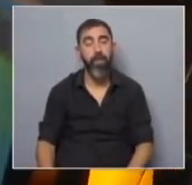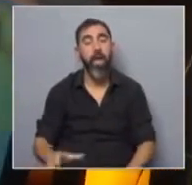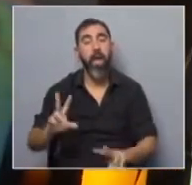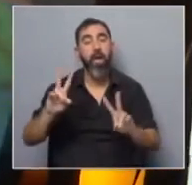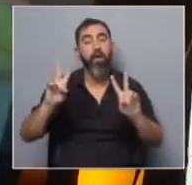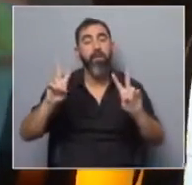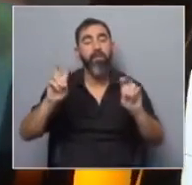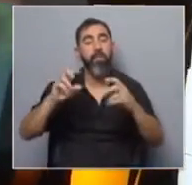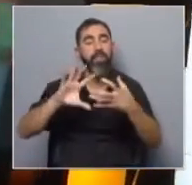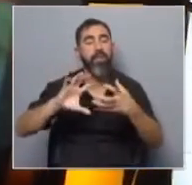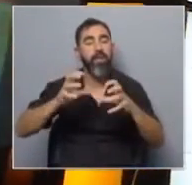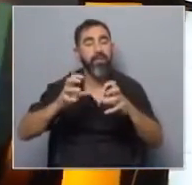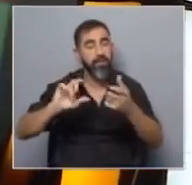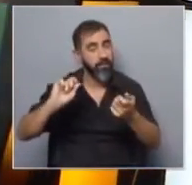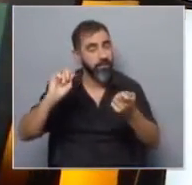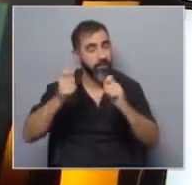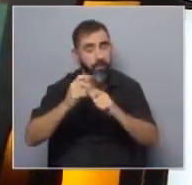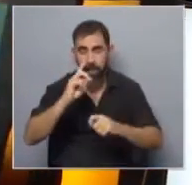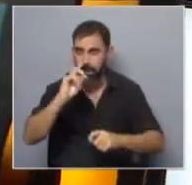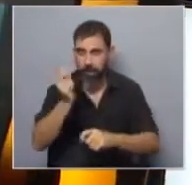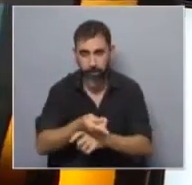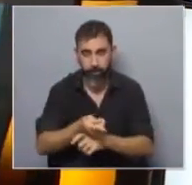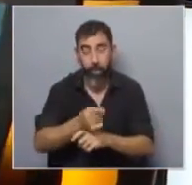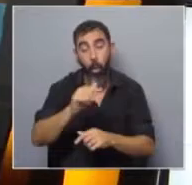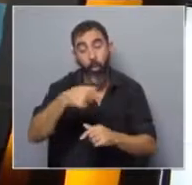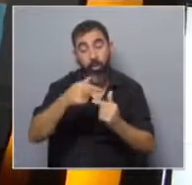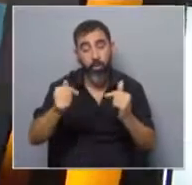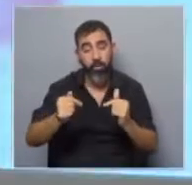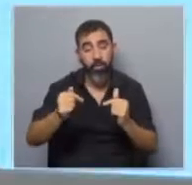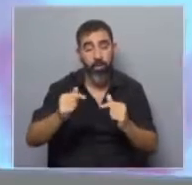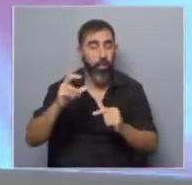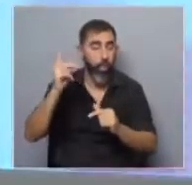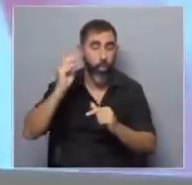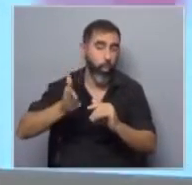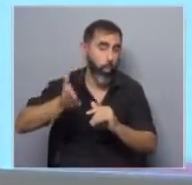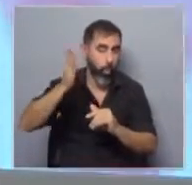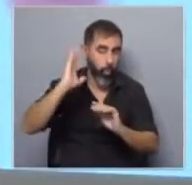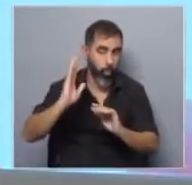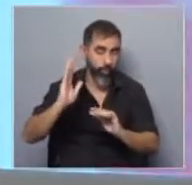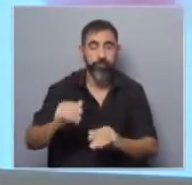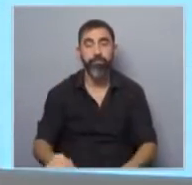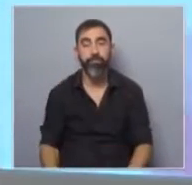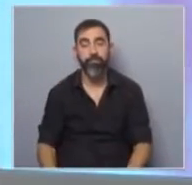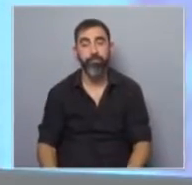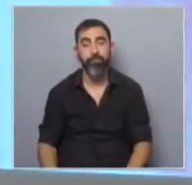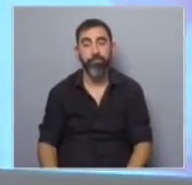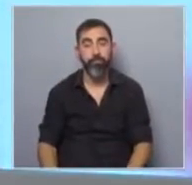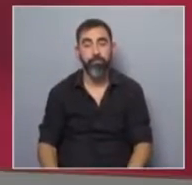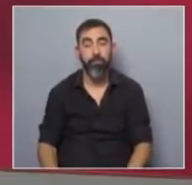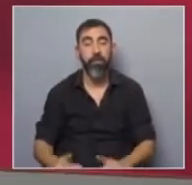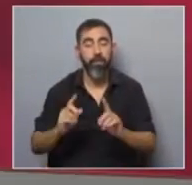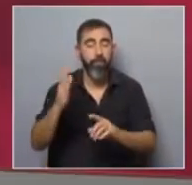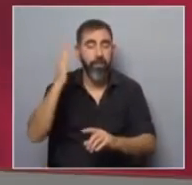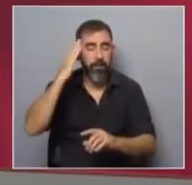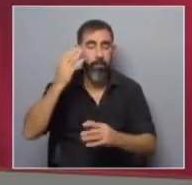crisis que se revierten relativamente rápido y hay otros que van a perdurar, ¿no? Porque eso también lo sabemos de